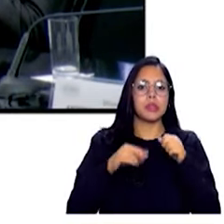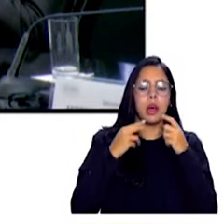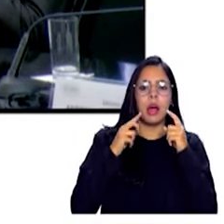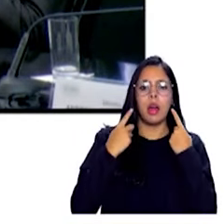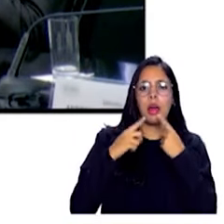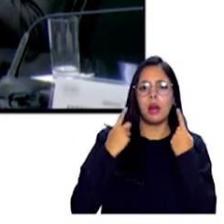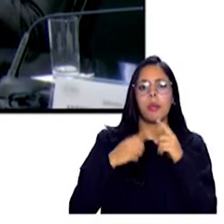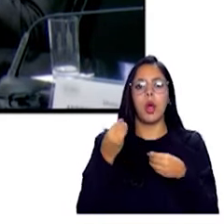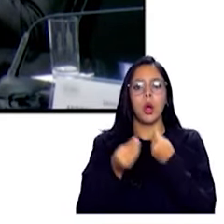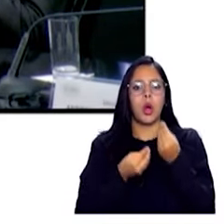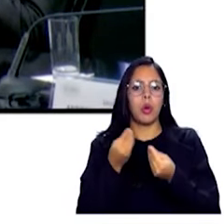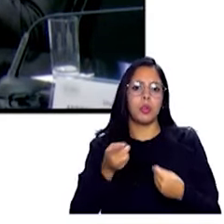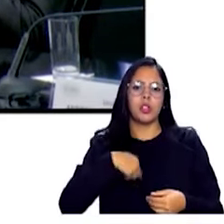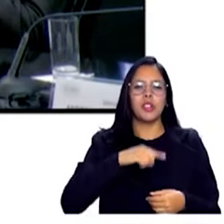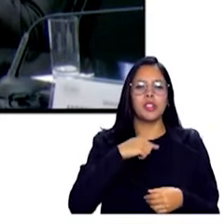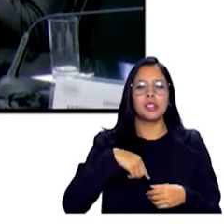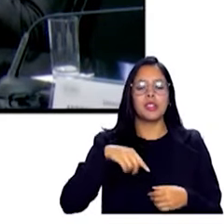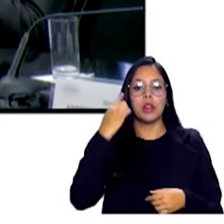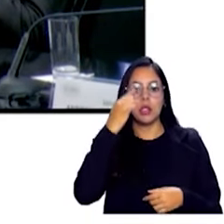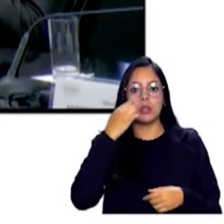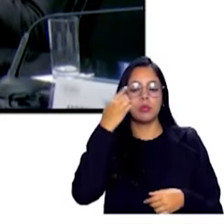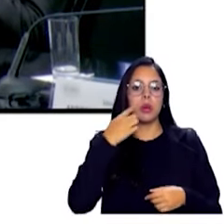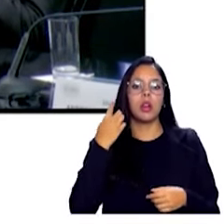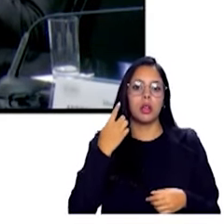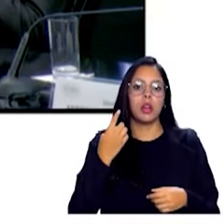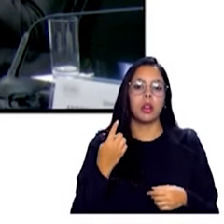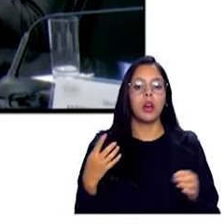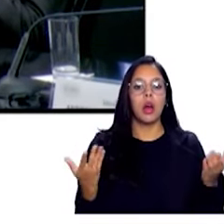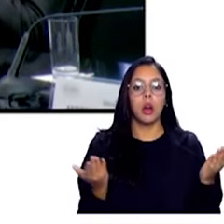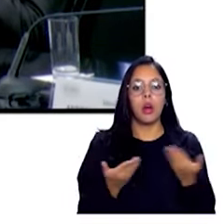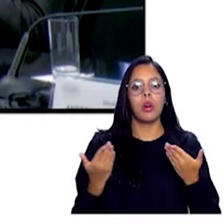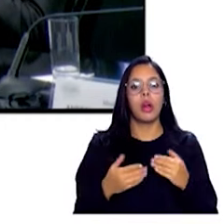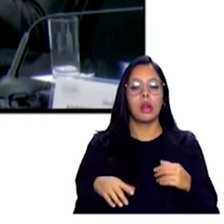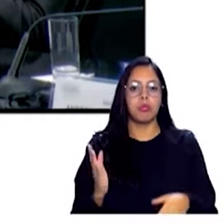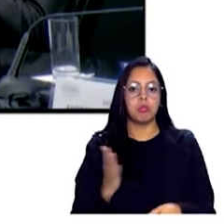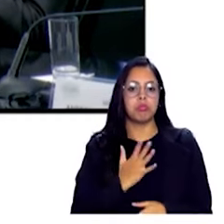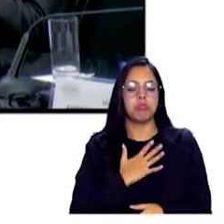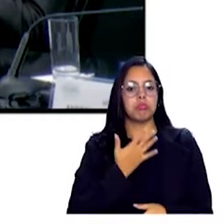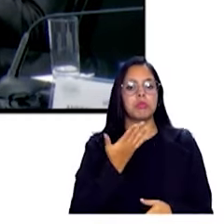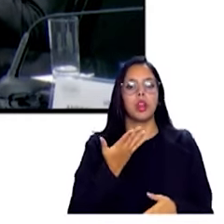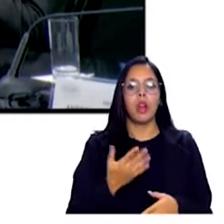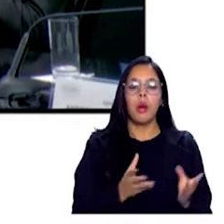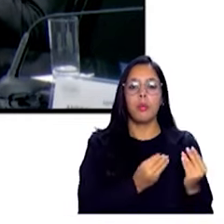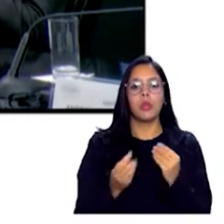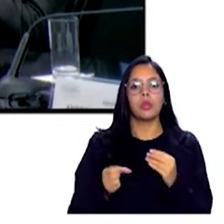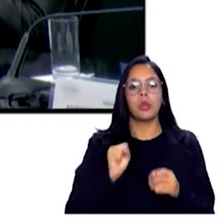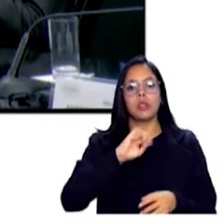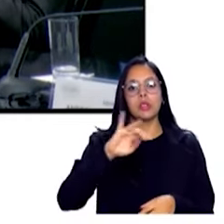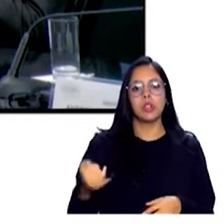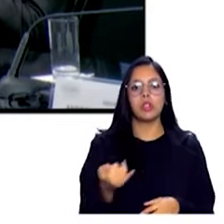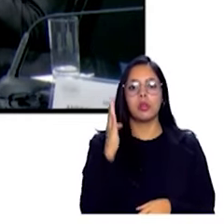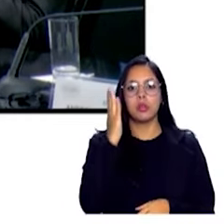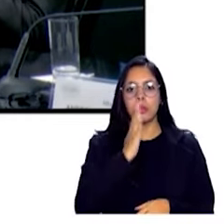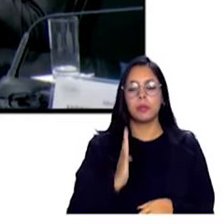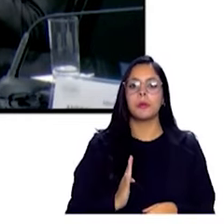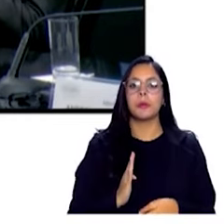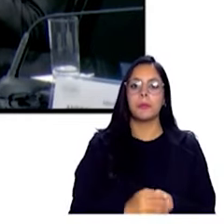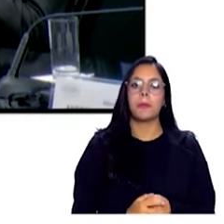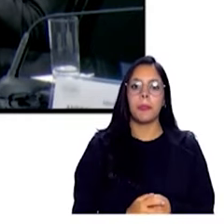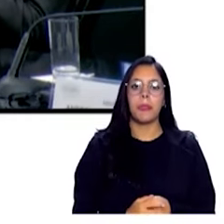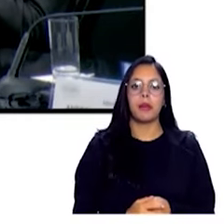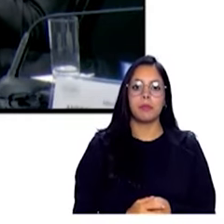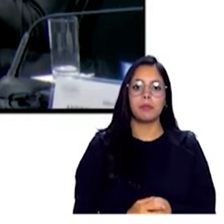los medios de la del Tribunal Superior justicia de Brasil que realmente son para nosotros alucinantes